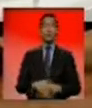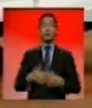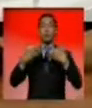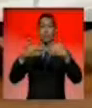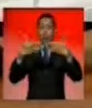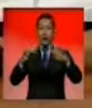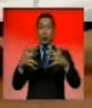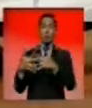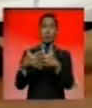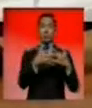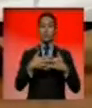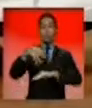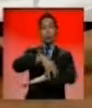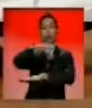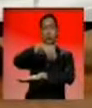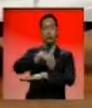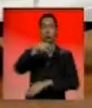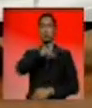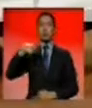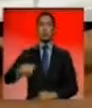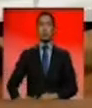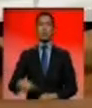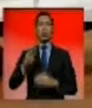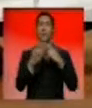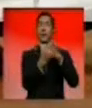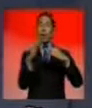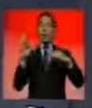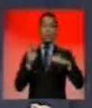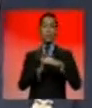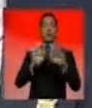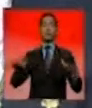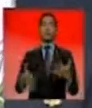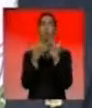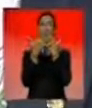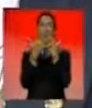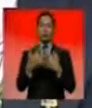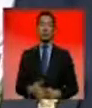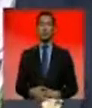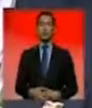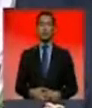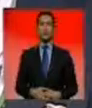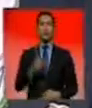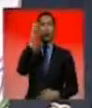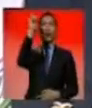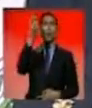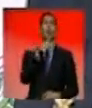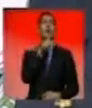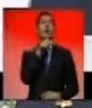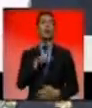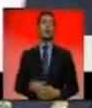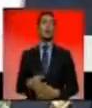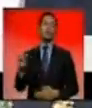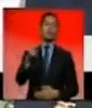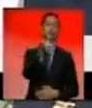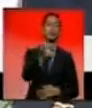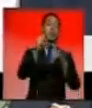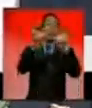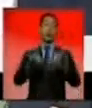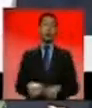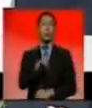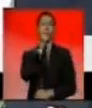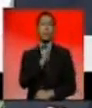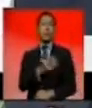les ha otorgado medidas cautelares. Eso quiere decir que tienen prohibición de salir del país, enajenar sus bienes y están obligados a presentarse una vez por